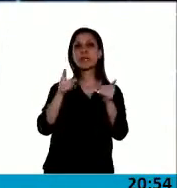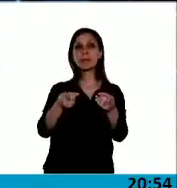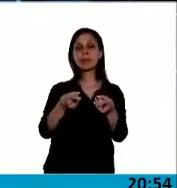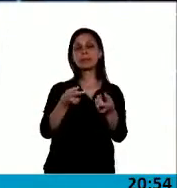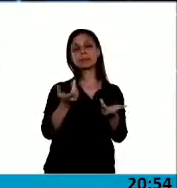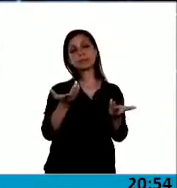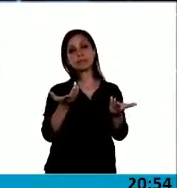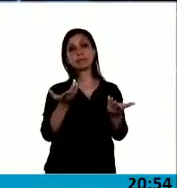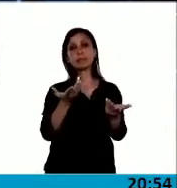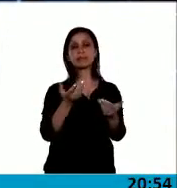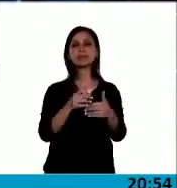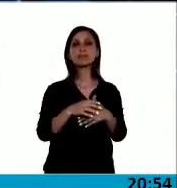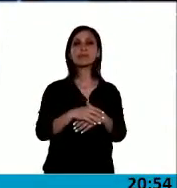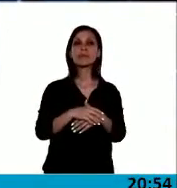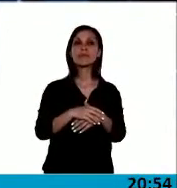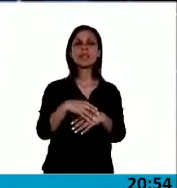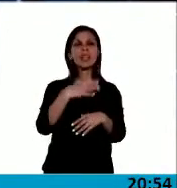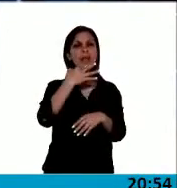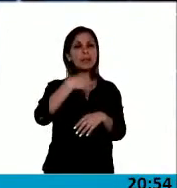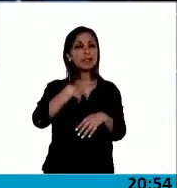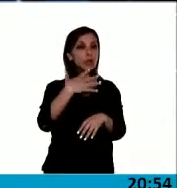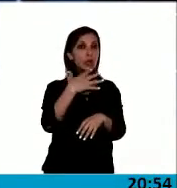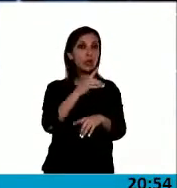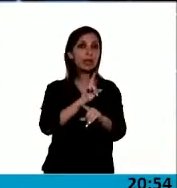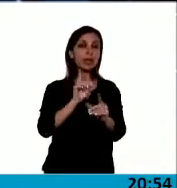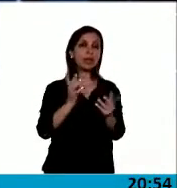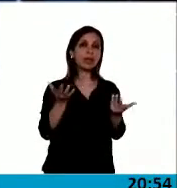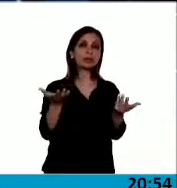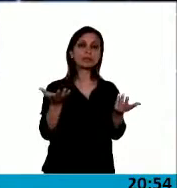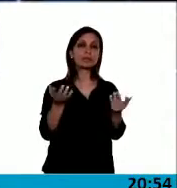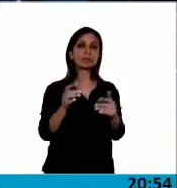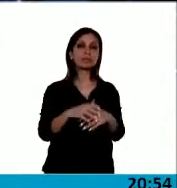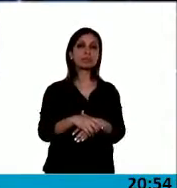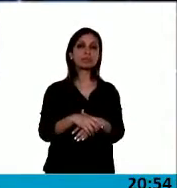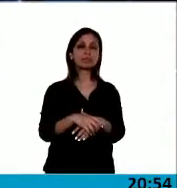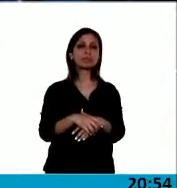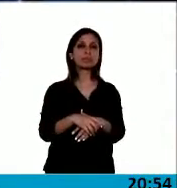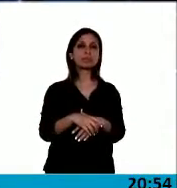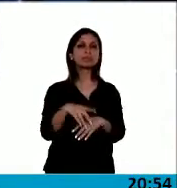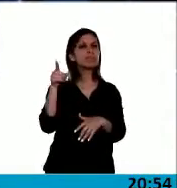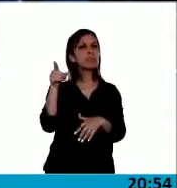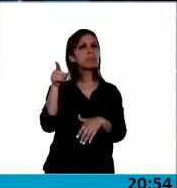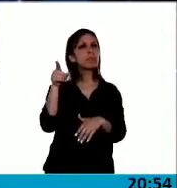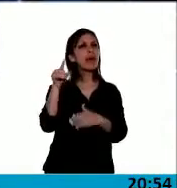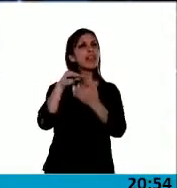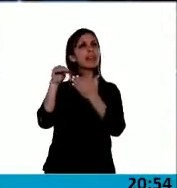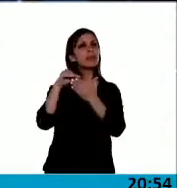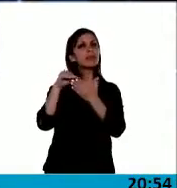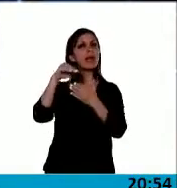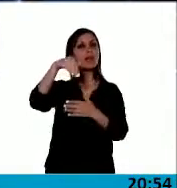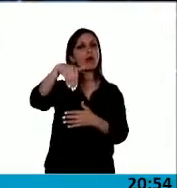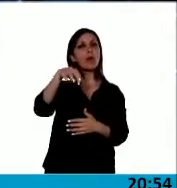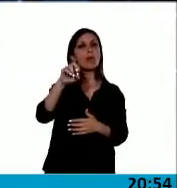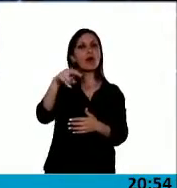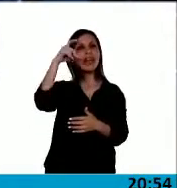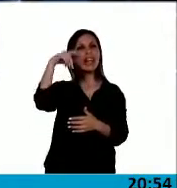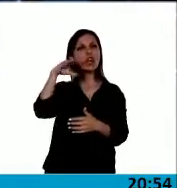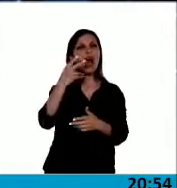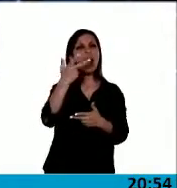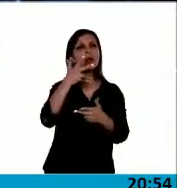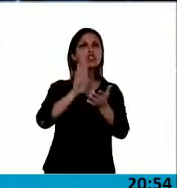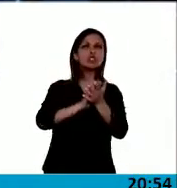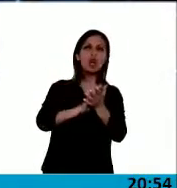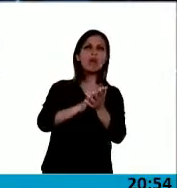presidente, la verdad que no entiendo cuando se refirió el diputado Moreno al cumpleaños de